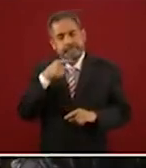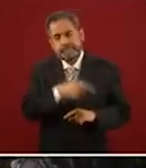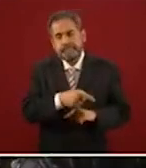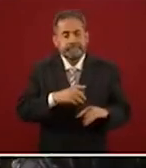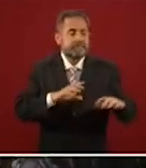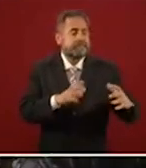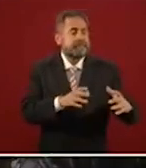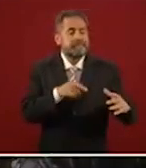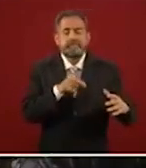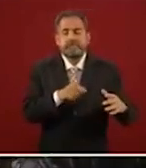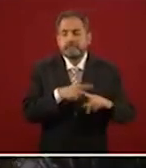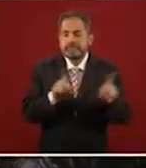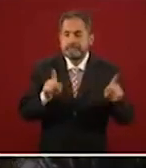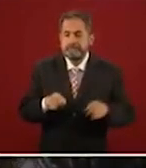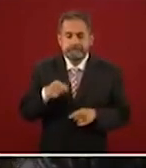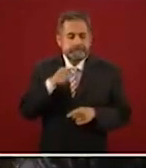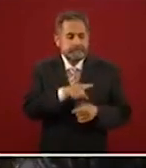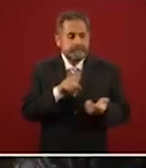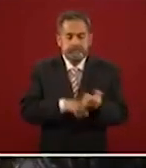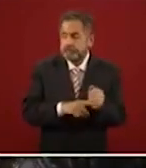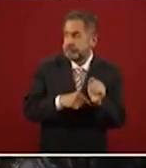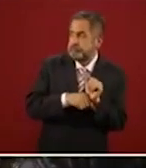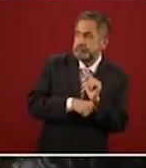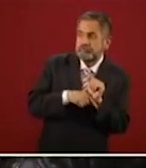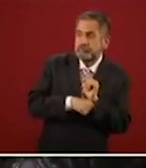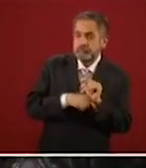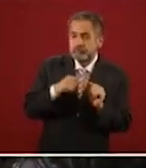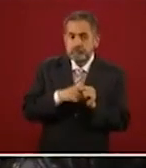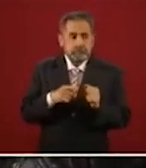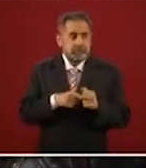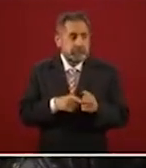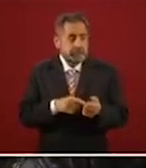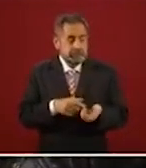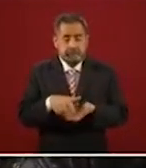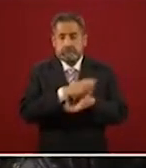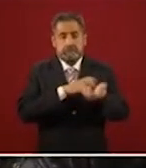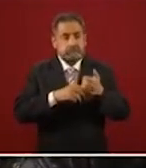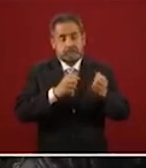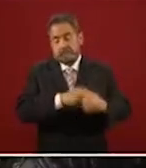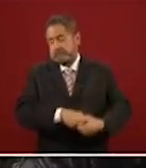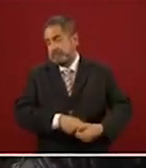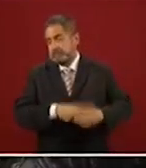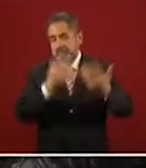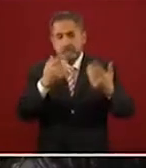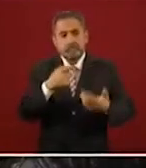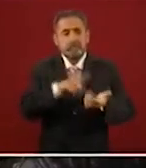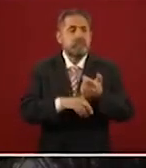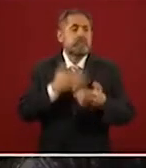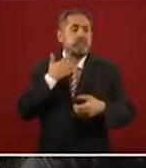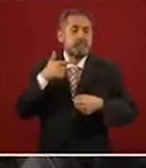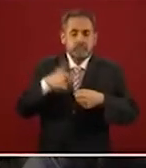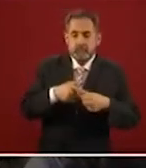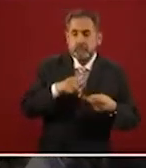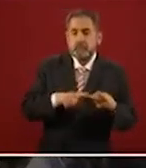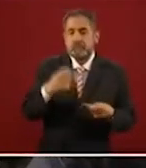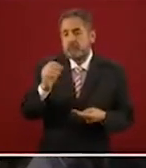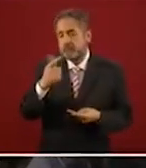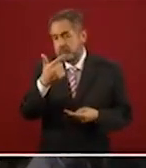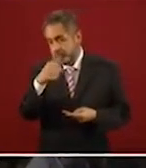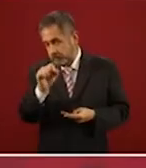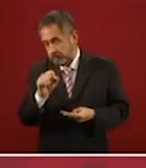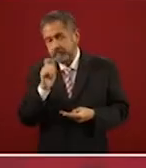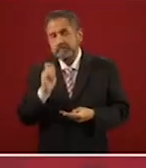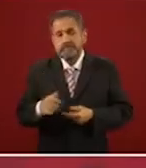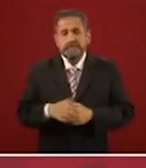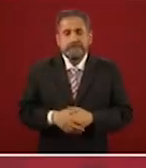una toma clandestina descontrolada entre gasolina y gas tiene que ver con que